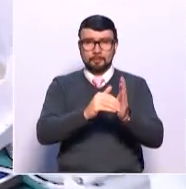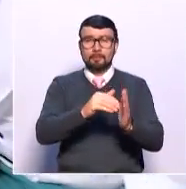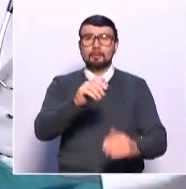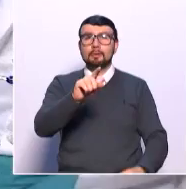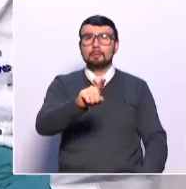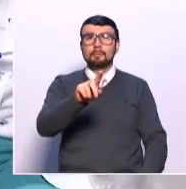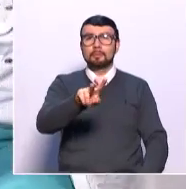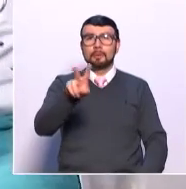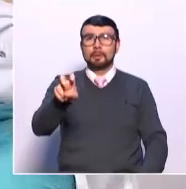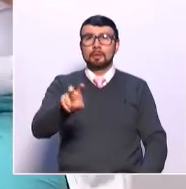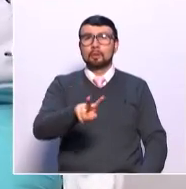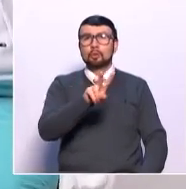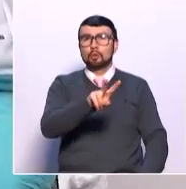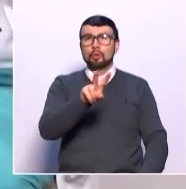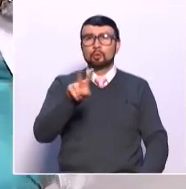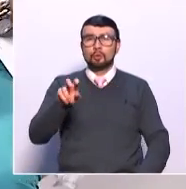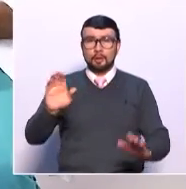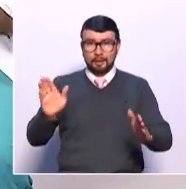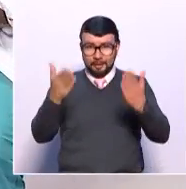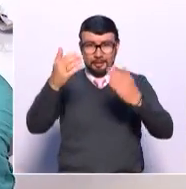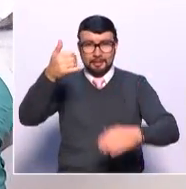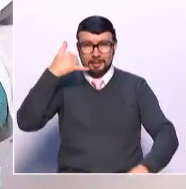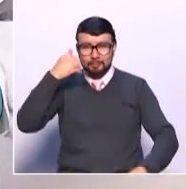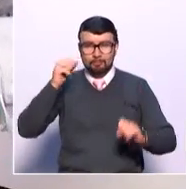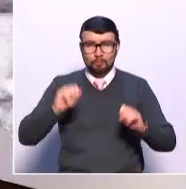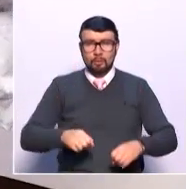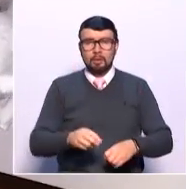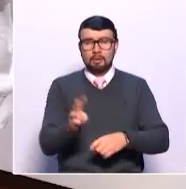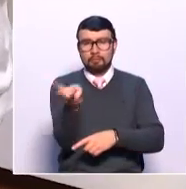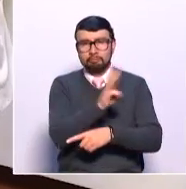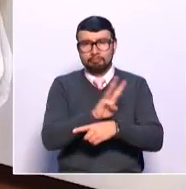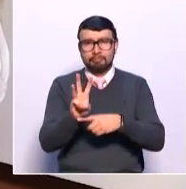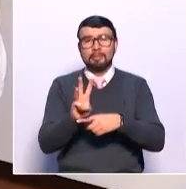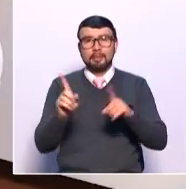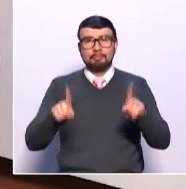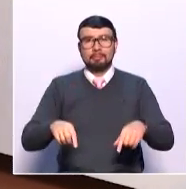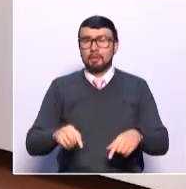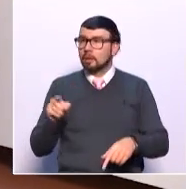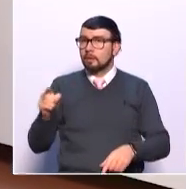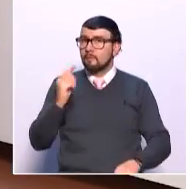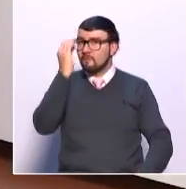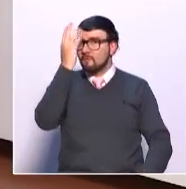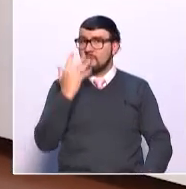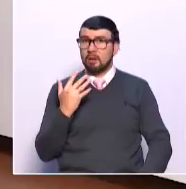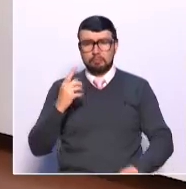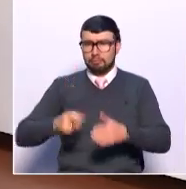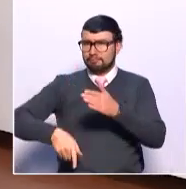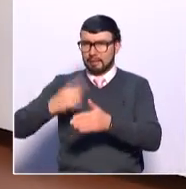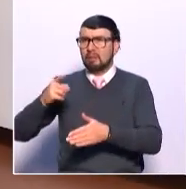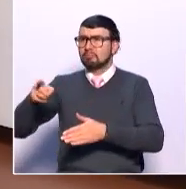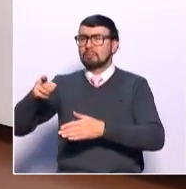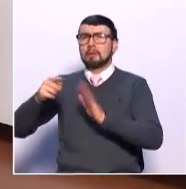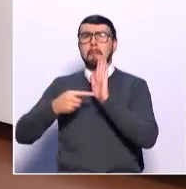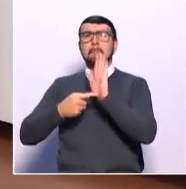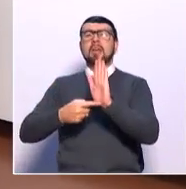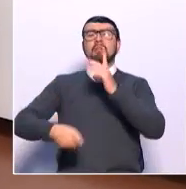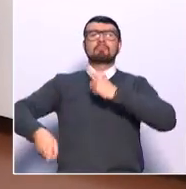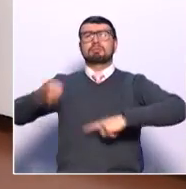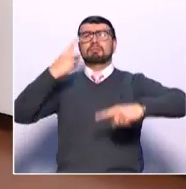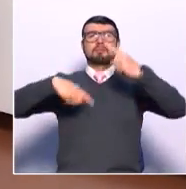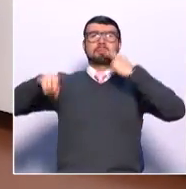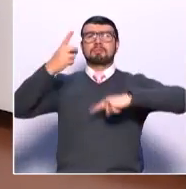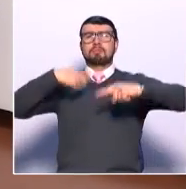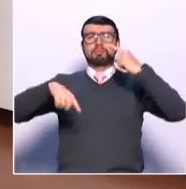correo electrónico y conexión vital arroba tele que repuntó tv con facebook lite ya en directo con ustedes facebook live para que a través